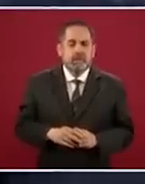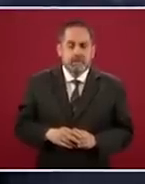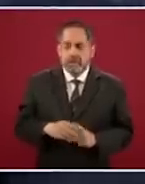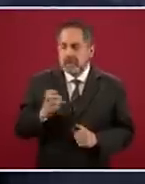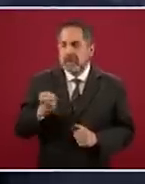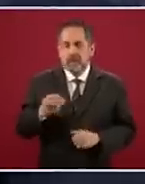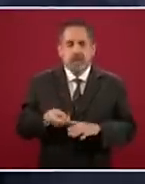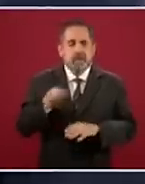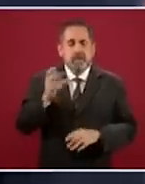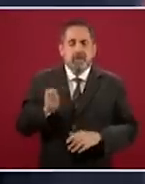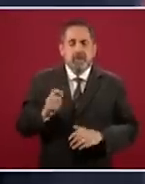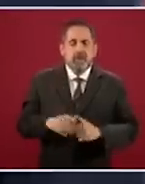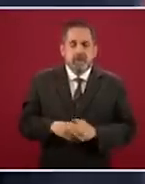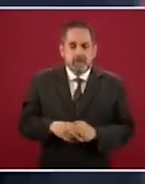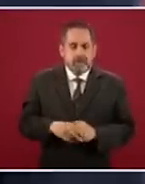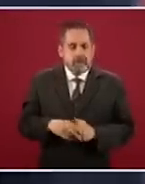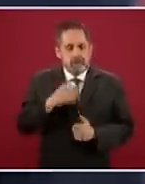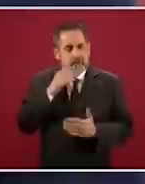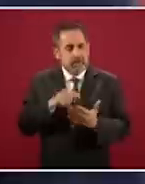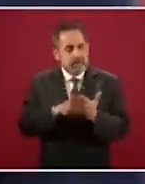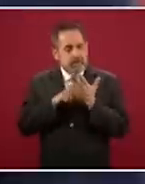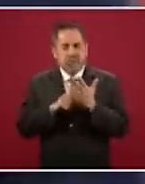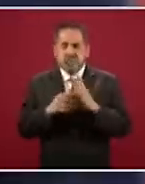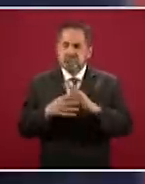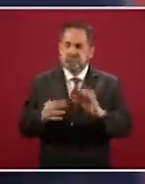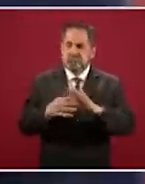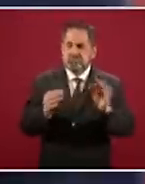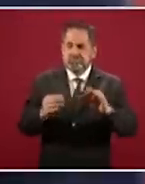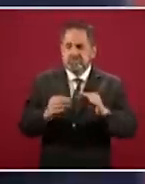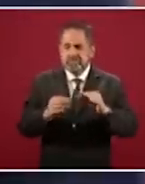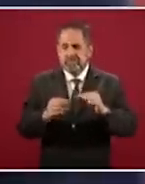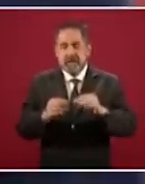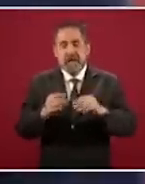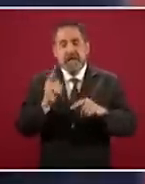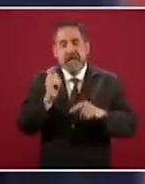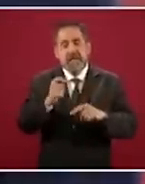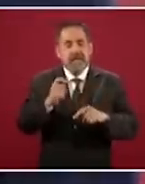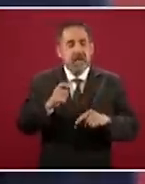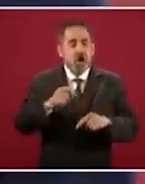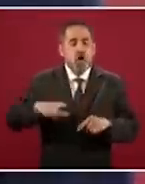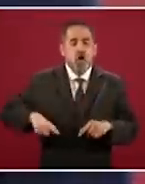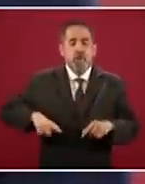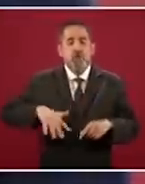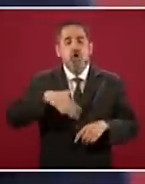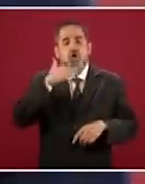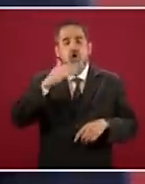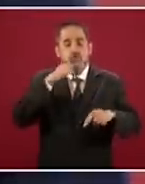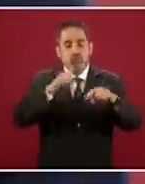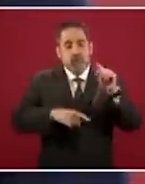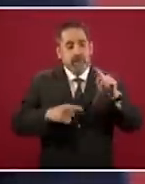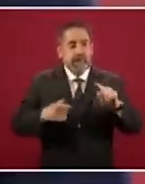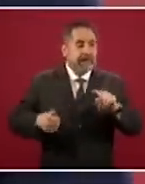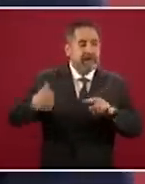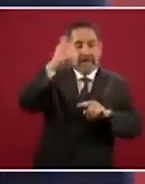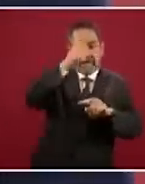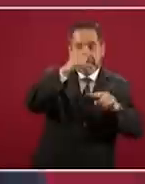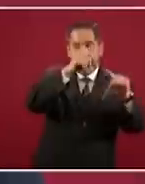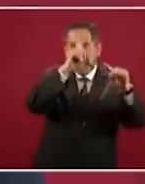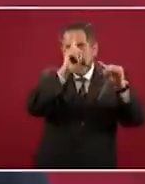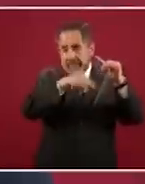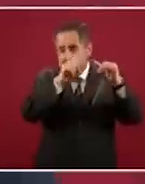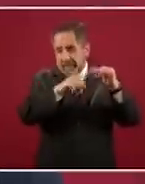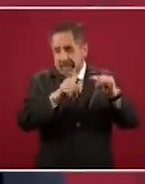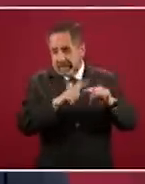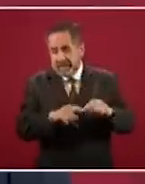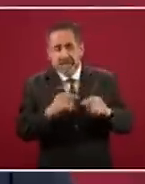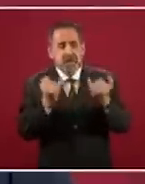muy ilustrativo decir, limpiamos al gobierno de corrupción de arriba para abajo,